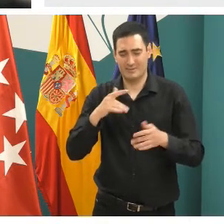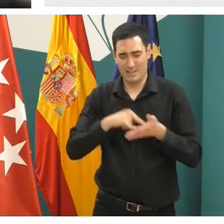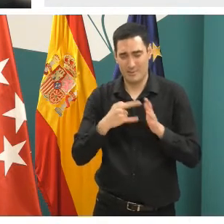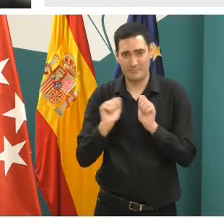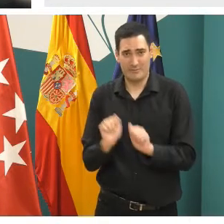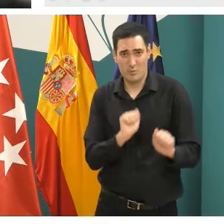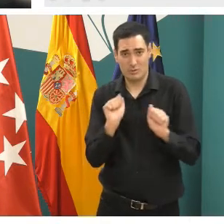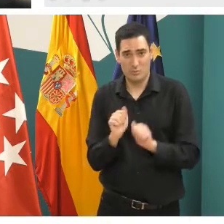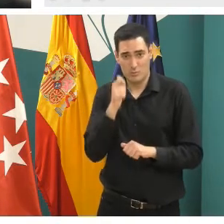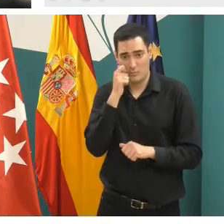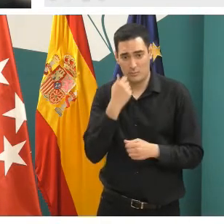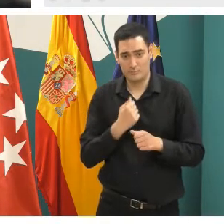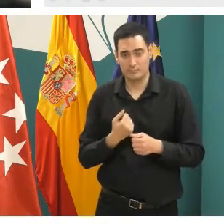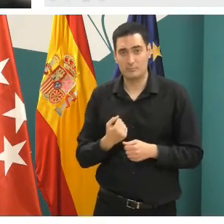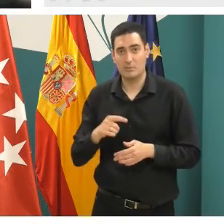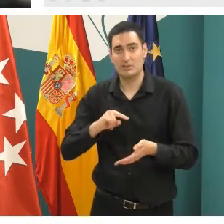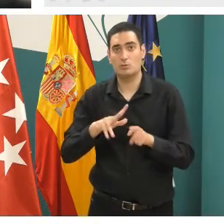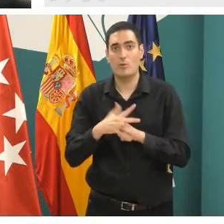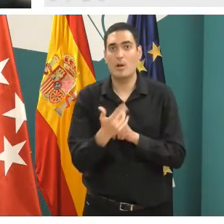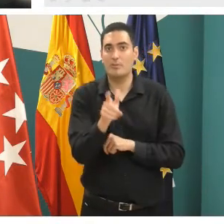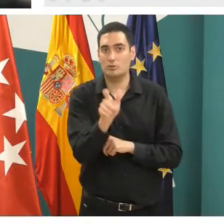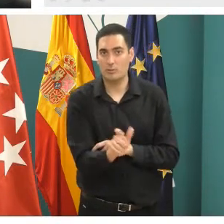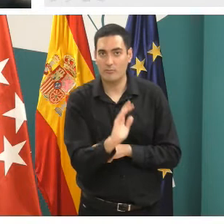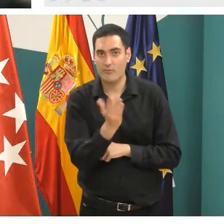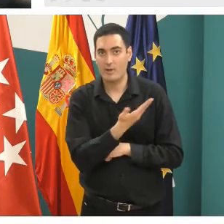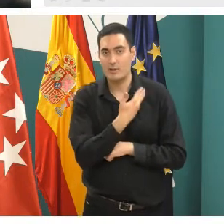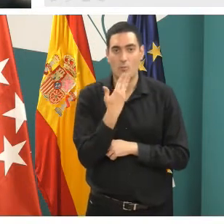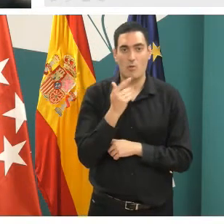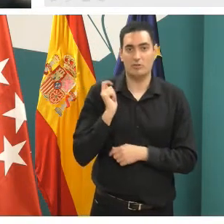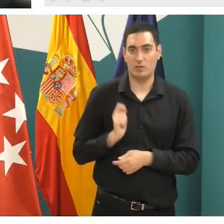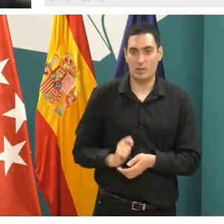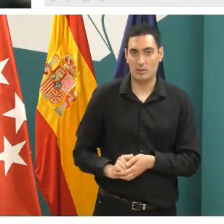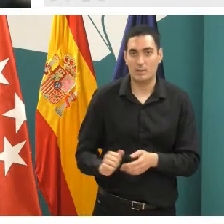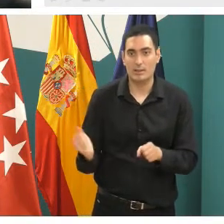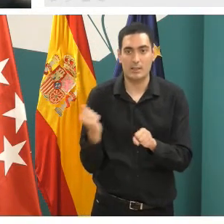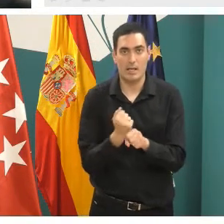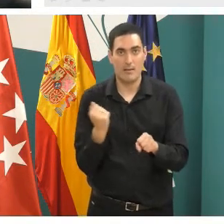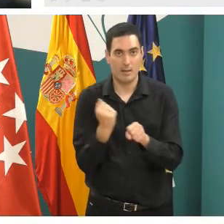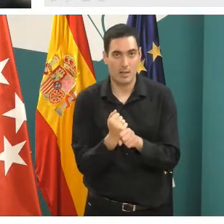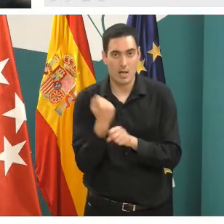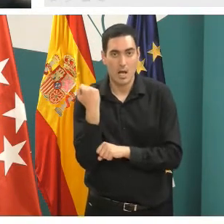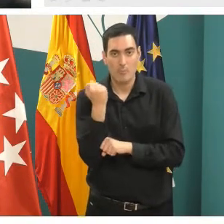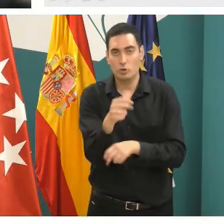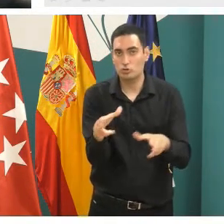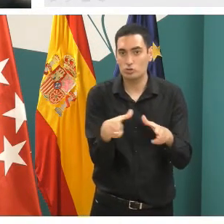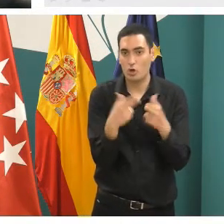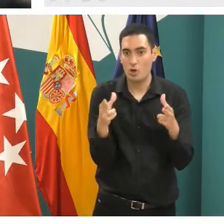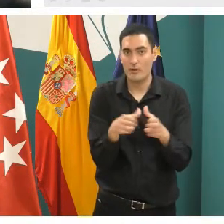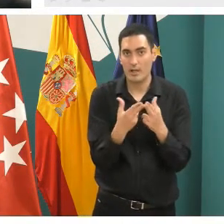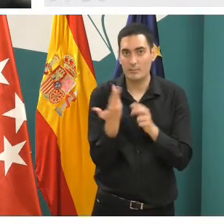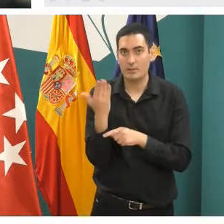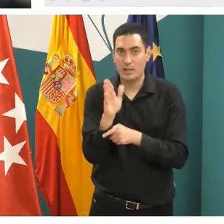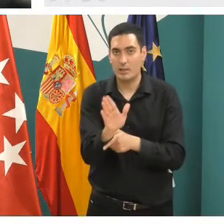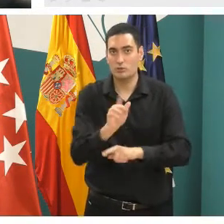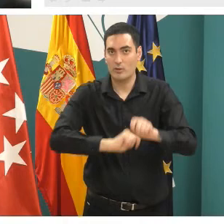por supuesto, la situación de la persona. Como profesionales que trabajemos en las fuentes de apoyo social, como